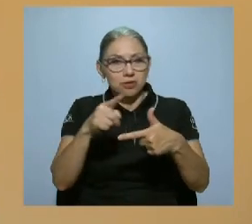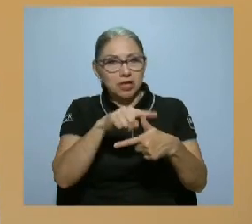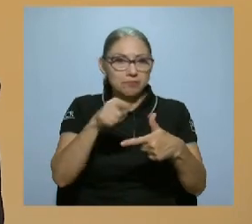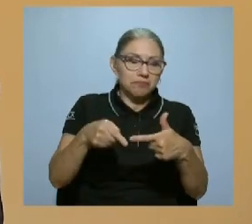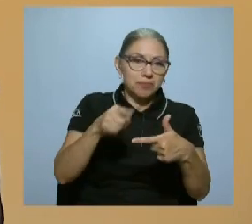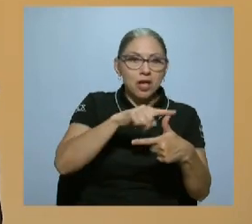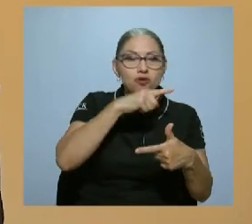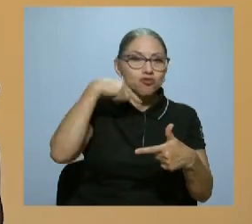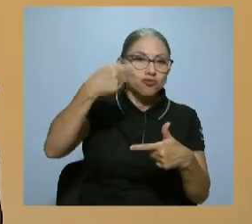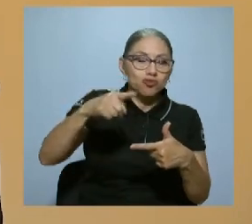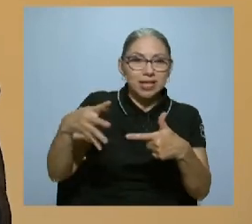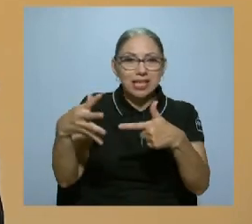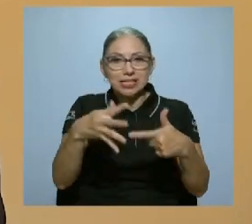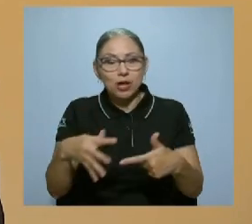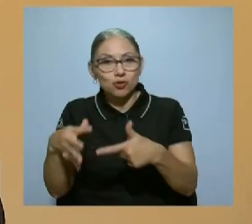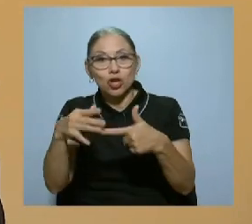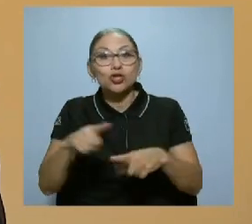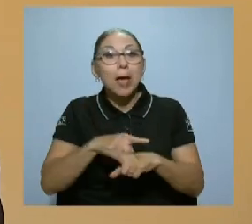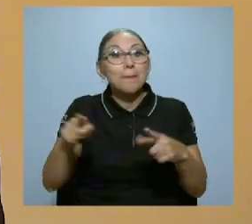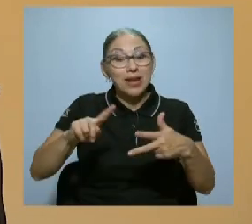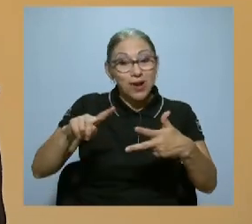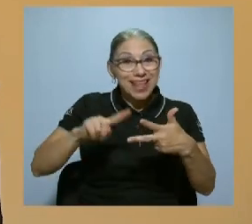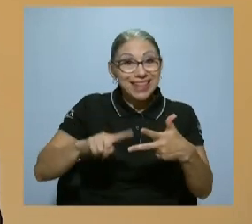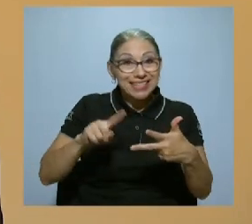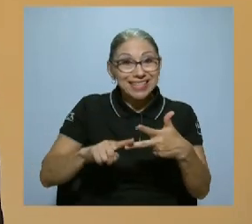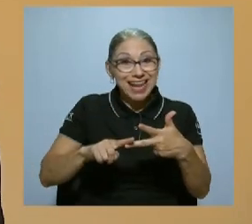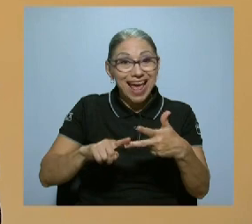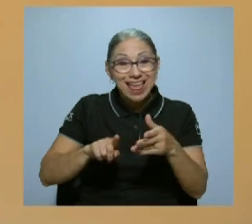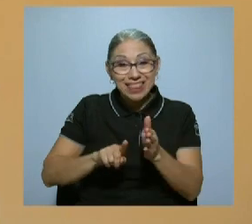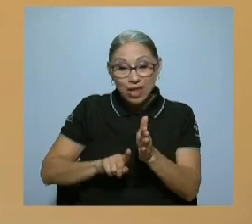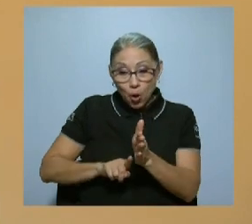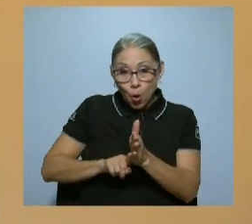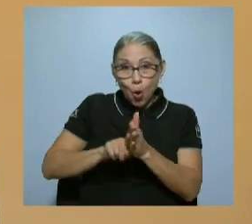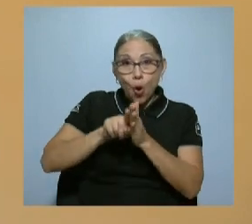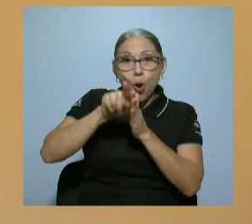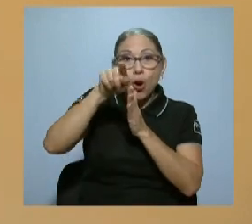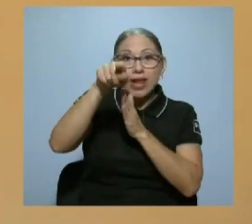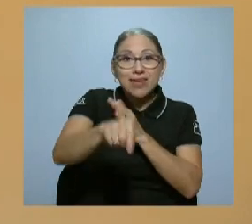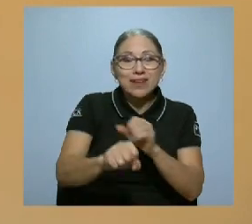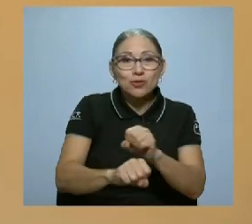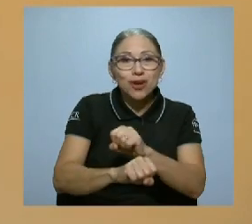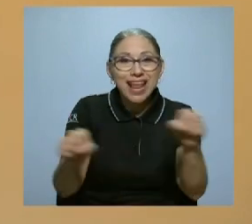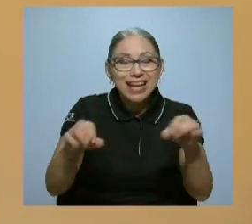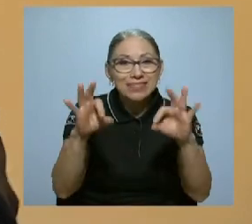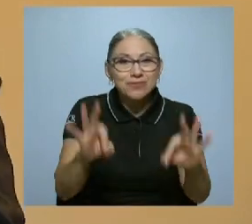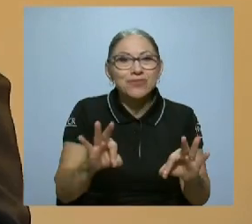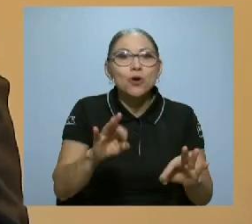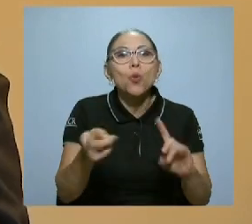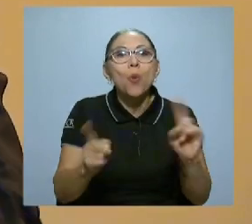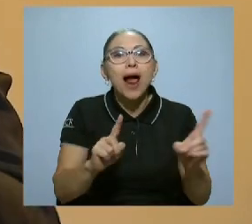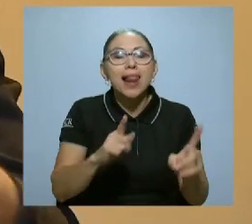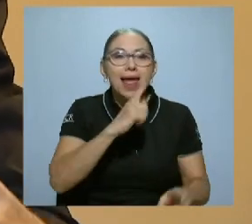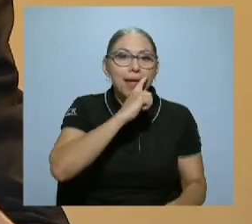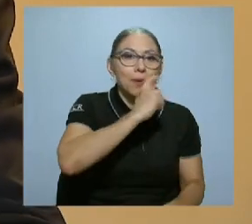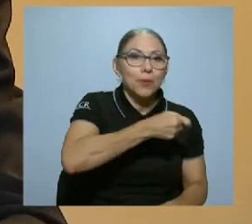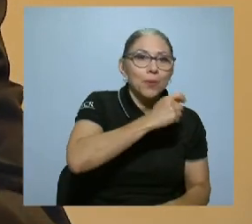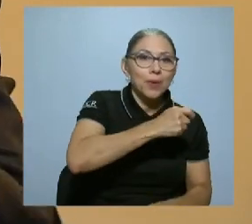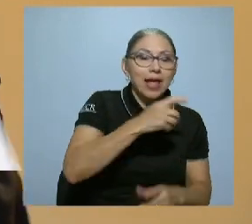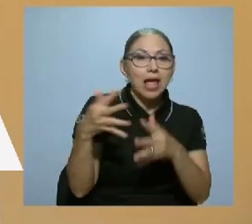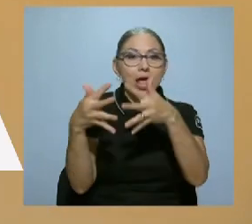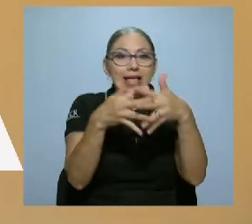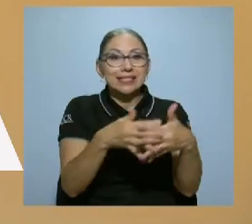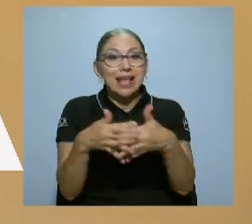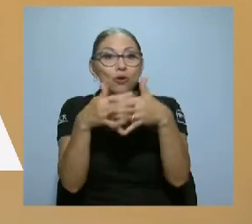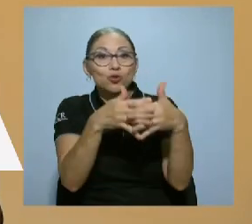potencia en número de ojivas nucleares efectivas era Ucrania. Y lo convencieron los Estados Unidos y las potencias